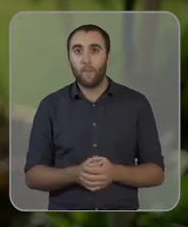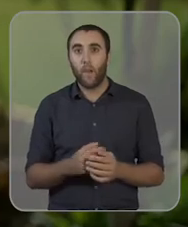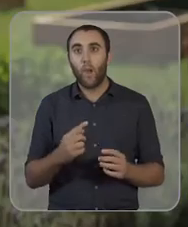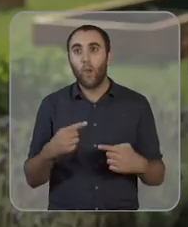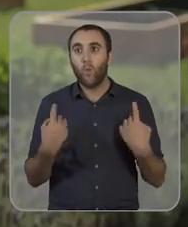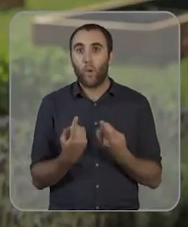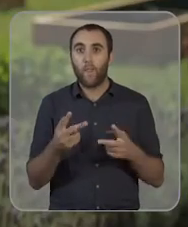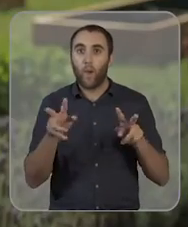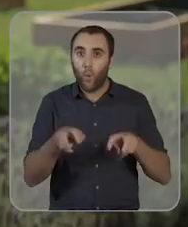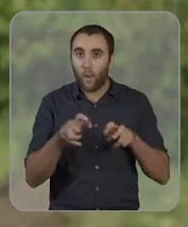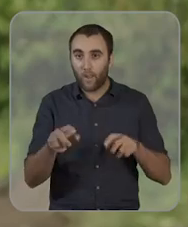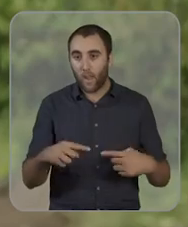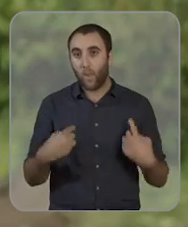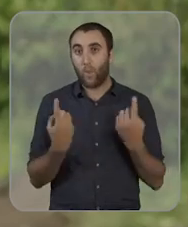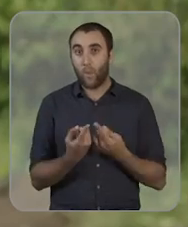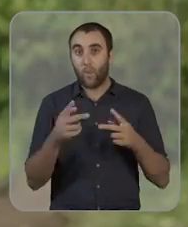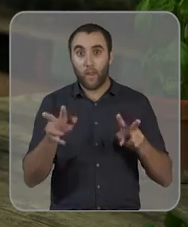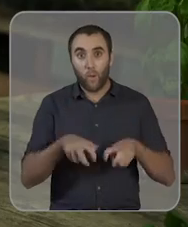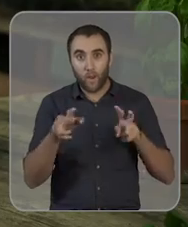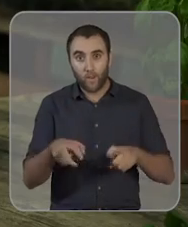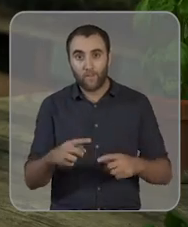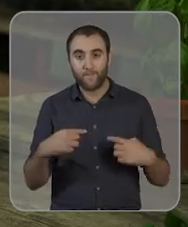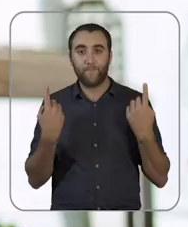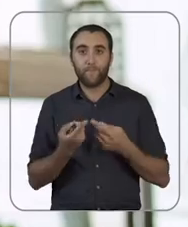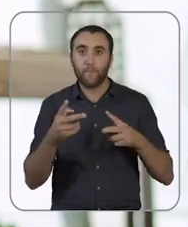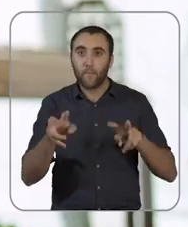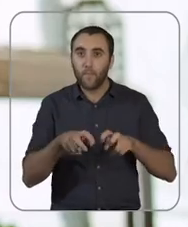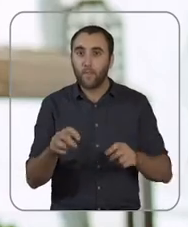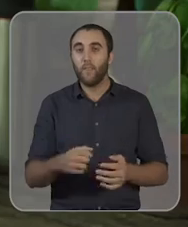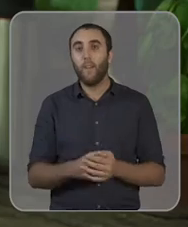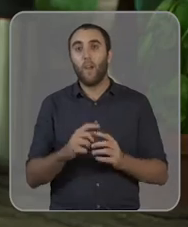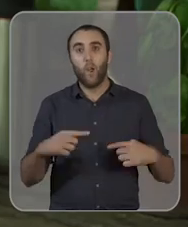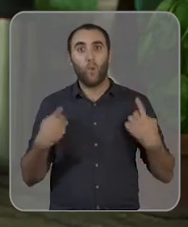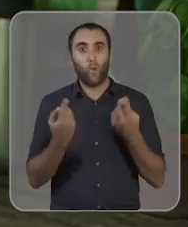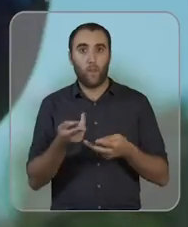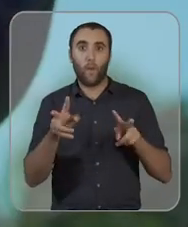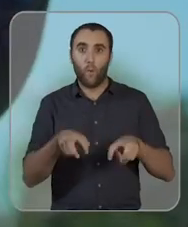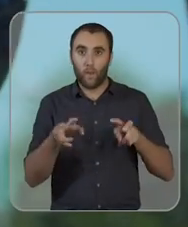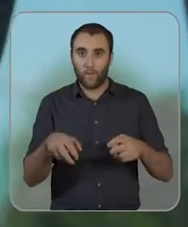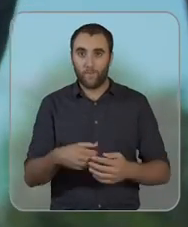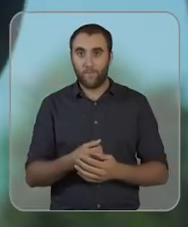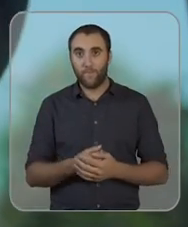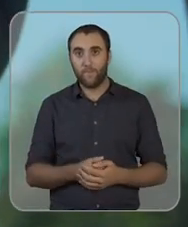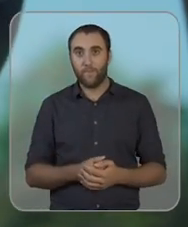Nuestra huerta. Nuestra huerta. Nuestra huerta. Nuestra huerta. Nuestra huerta. Nuestra huerta.